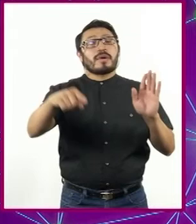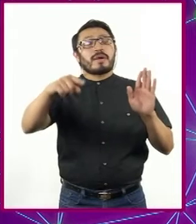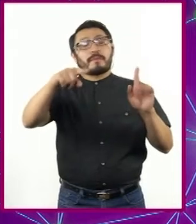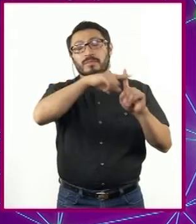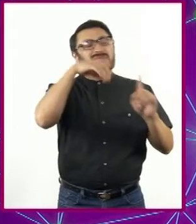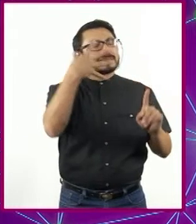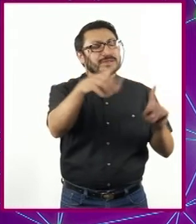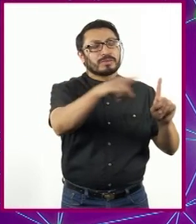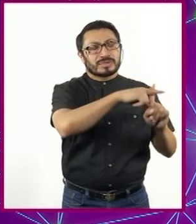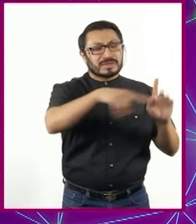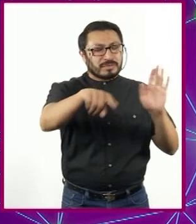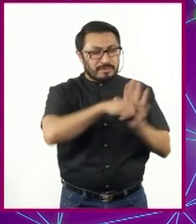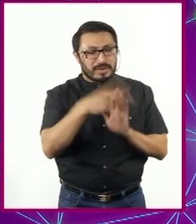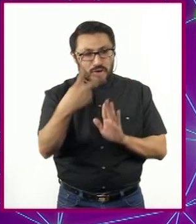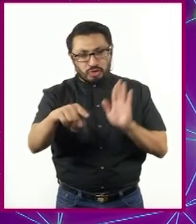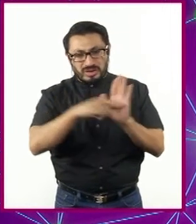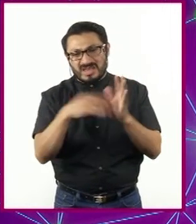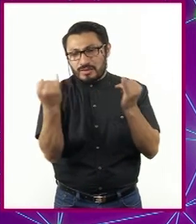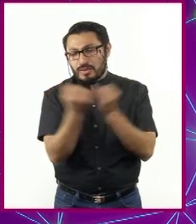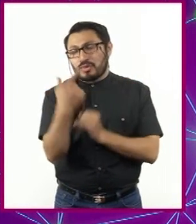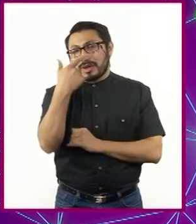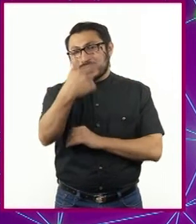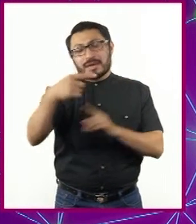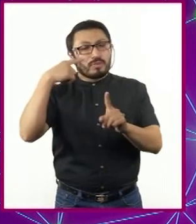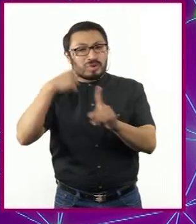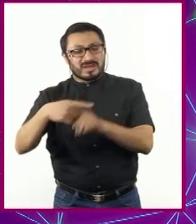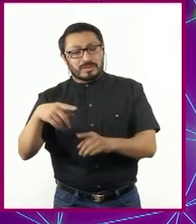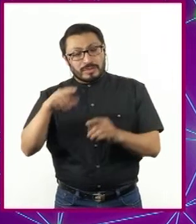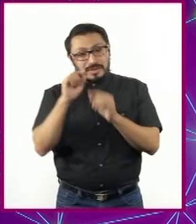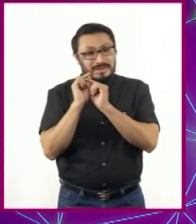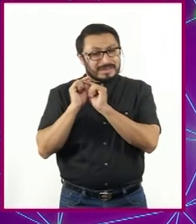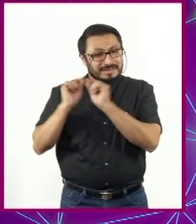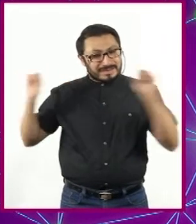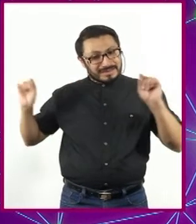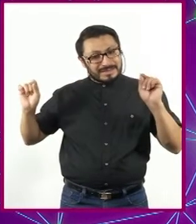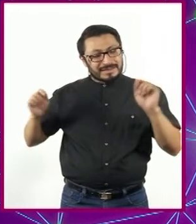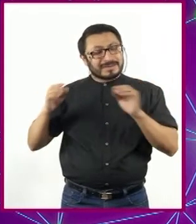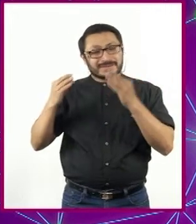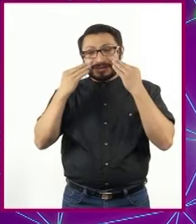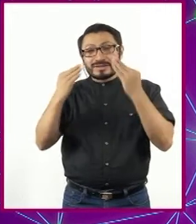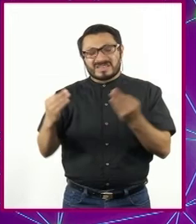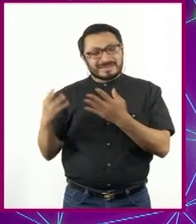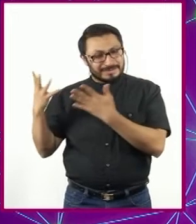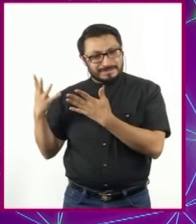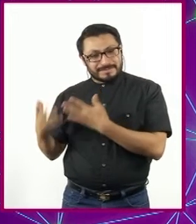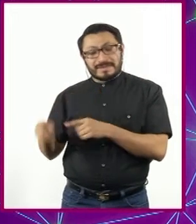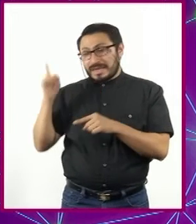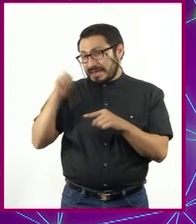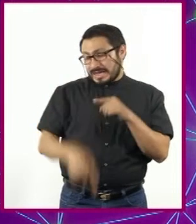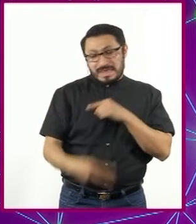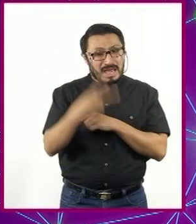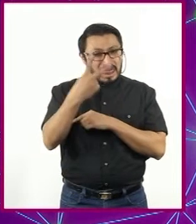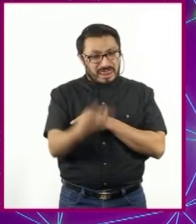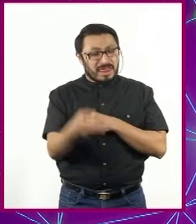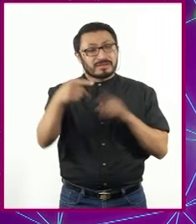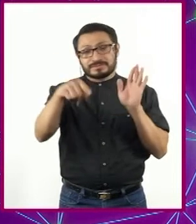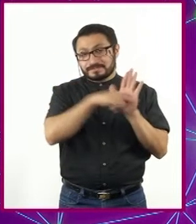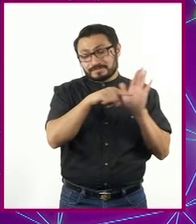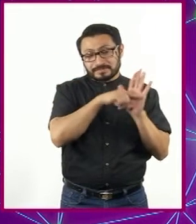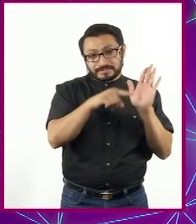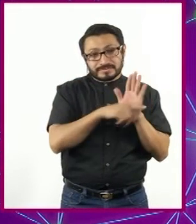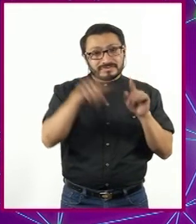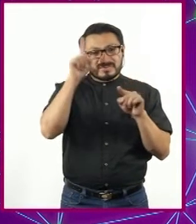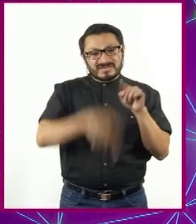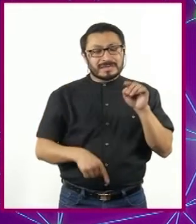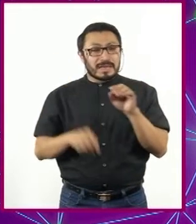negativo es igual a 7 positivo, y en la recta demostramos lo anterior. Como quitamos 2 unidades negativas, nos